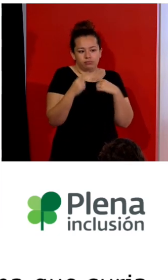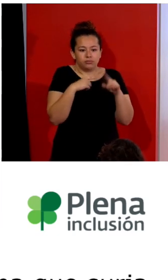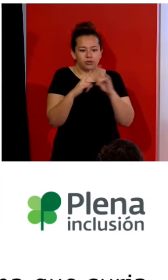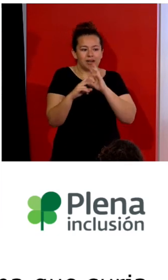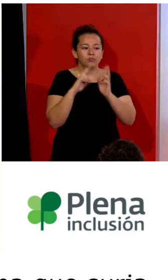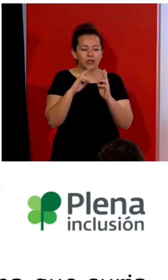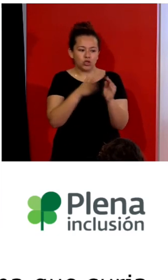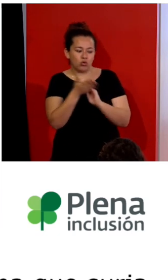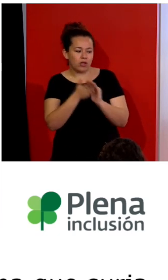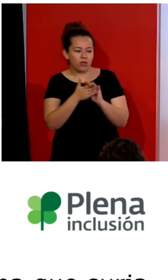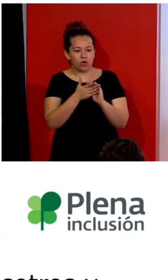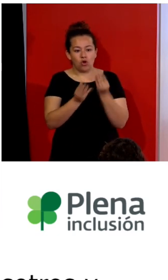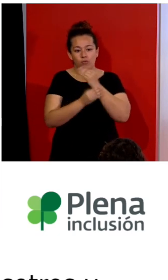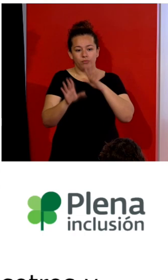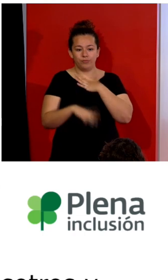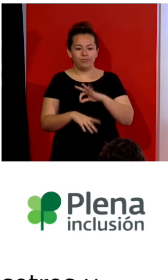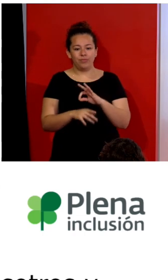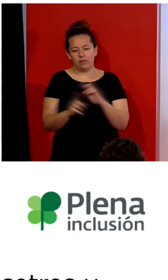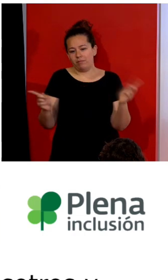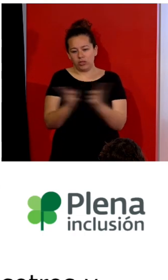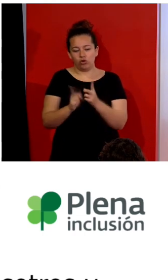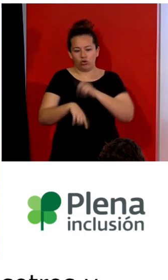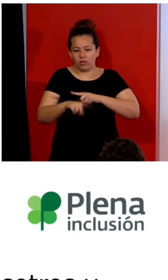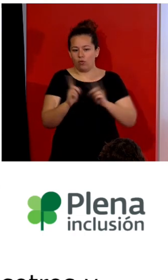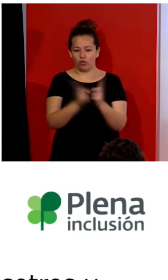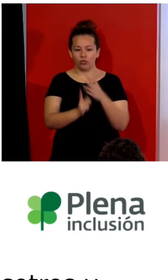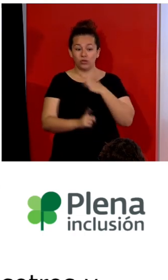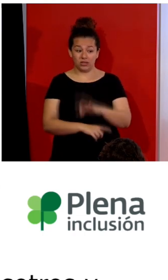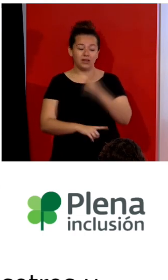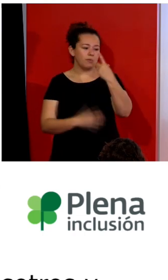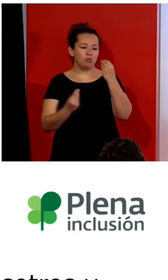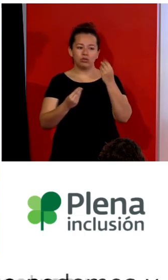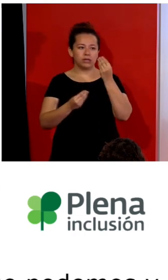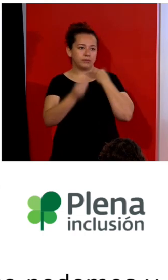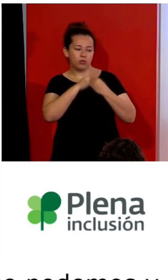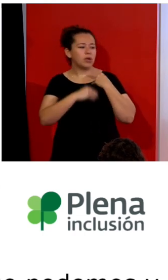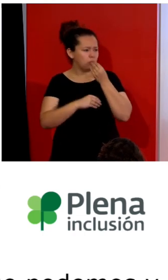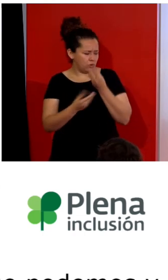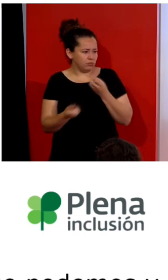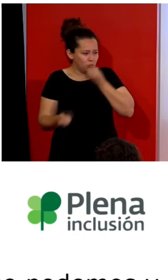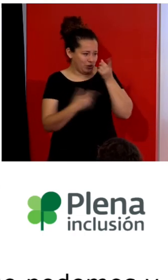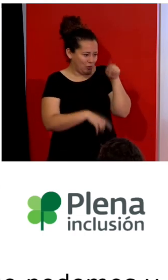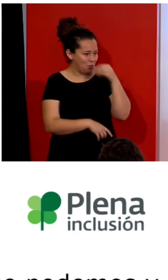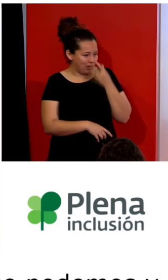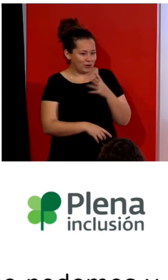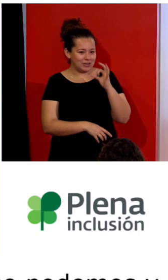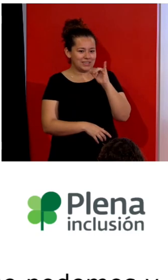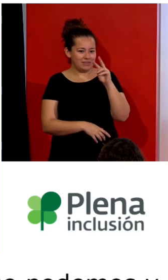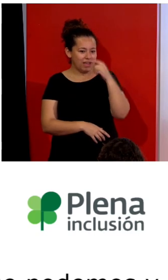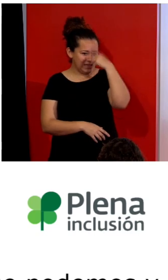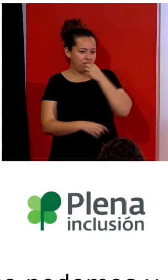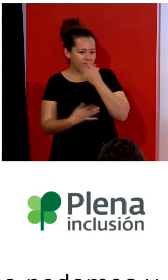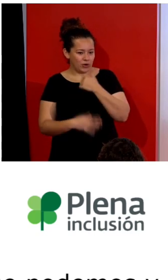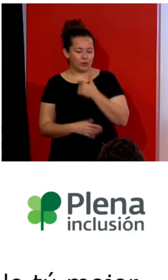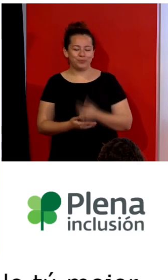mejor que podemos y a la mayor brevedad posible. También muchas de las preguntas que... Bueno, cuéntalo tú mejor, Silvia, sí, que te lo sabes mejor que